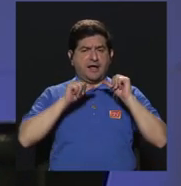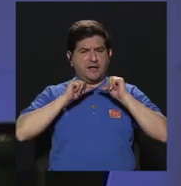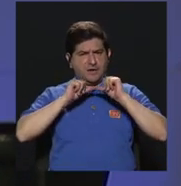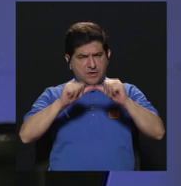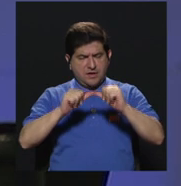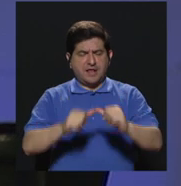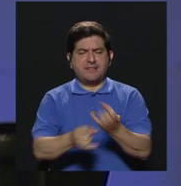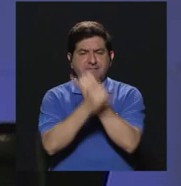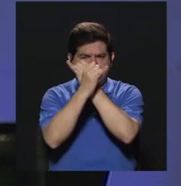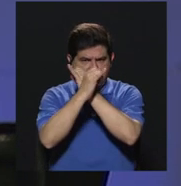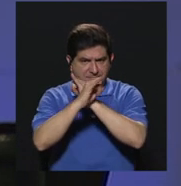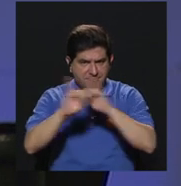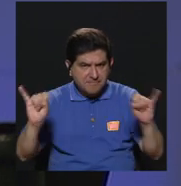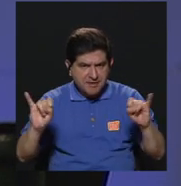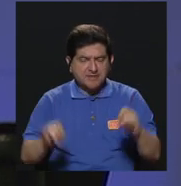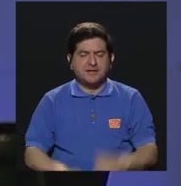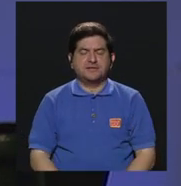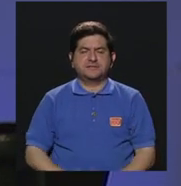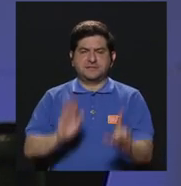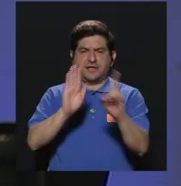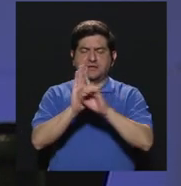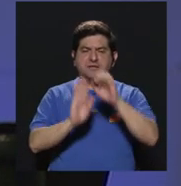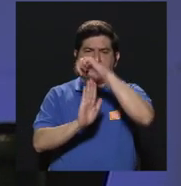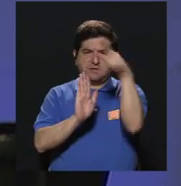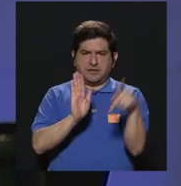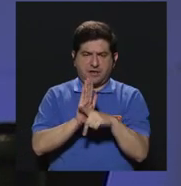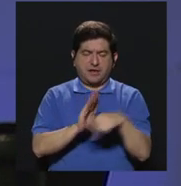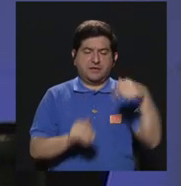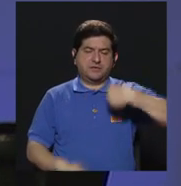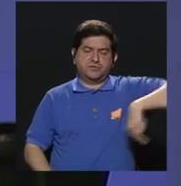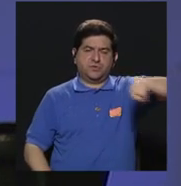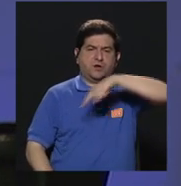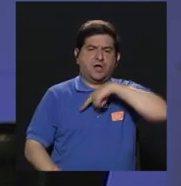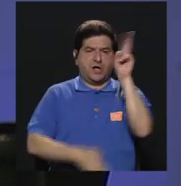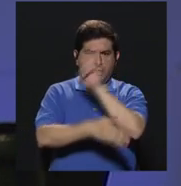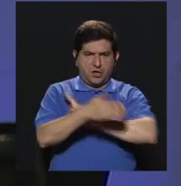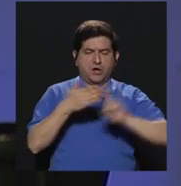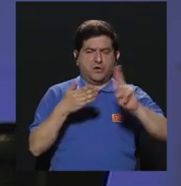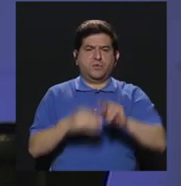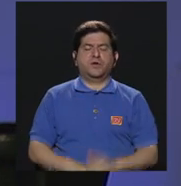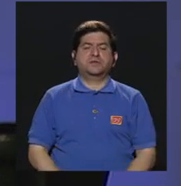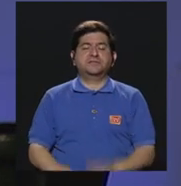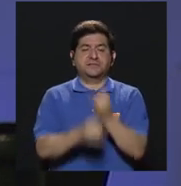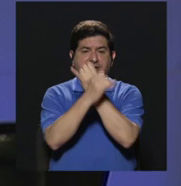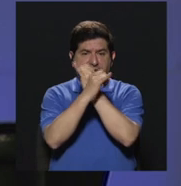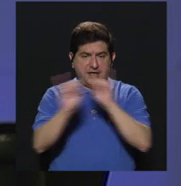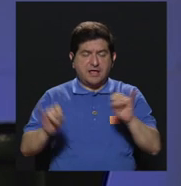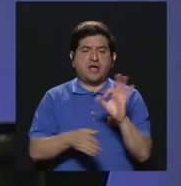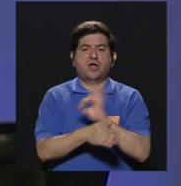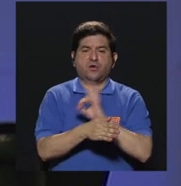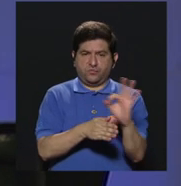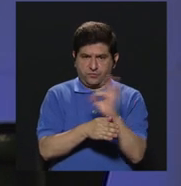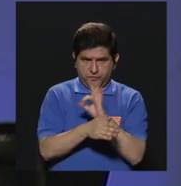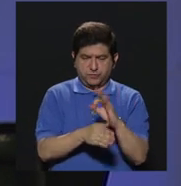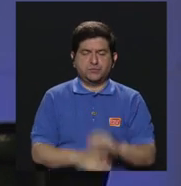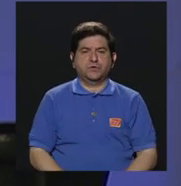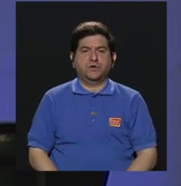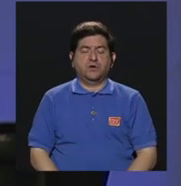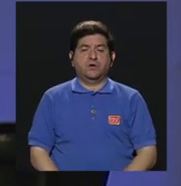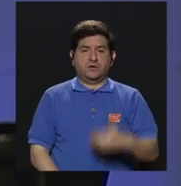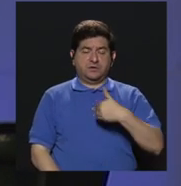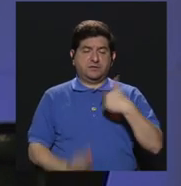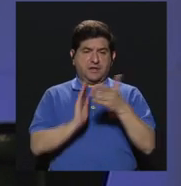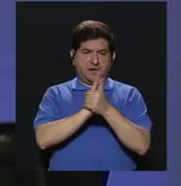de la autonomía que le da el derecho constitucional a nuestra universidad de tener independencia en sus funciones, de contar